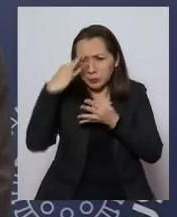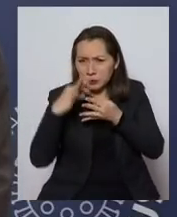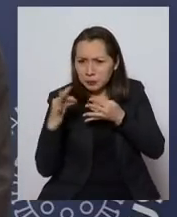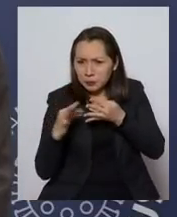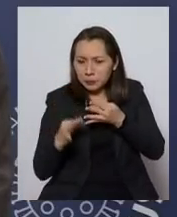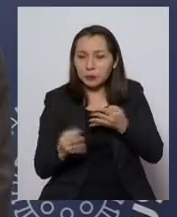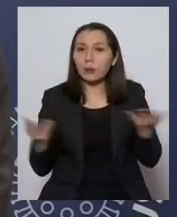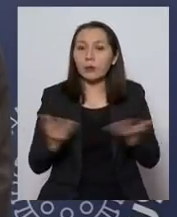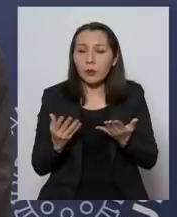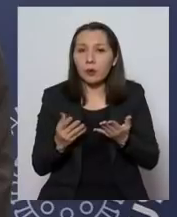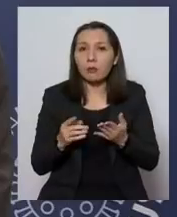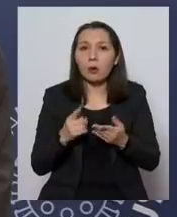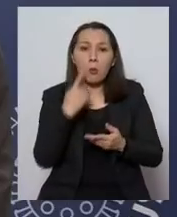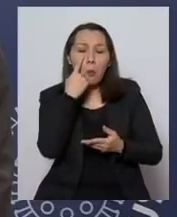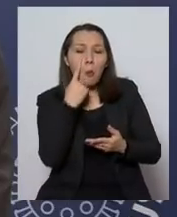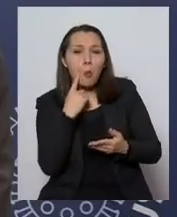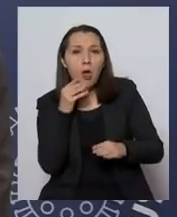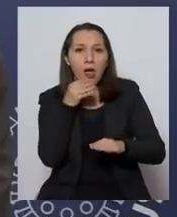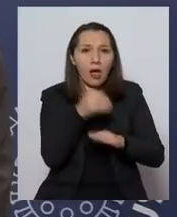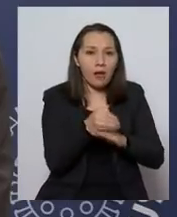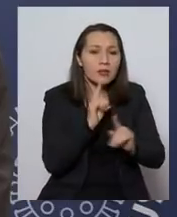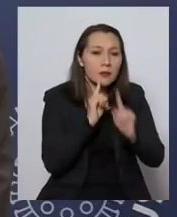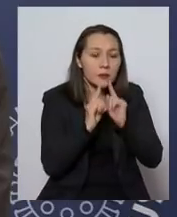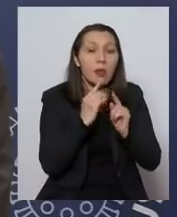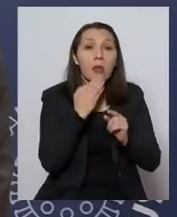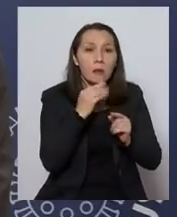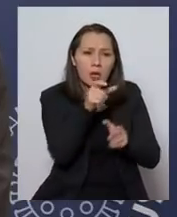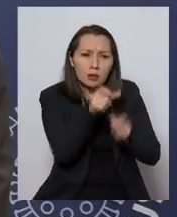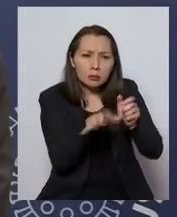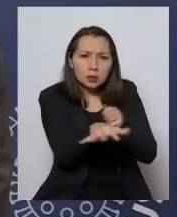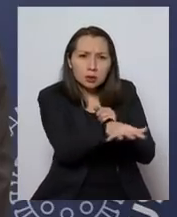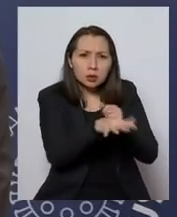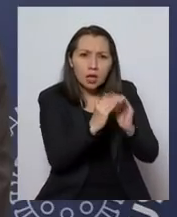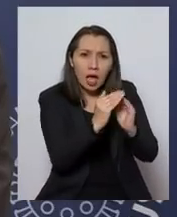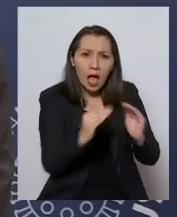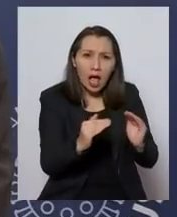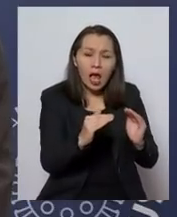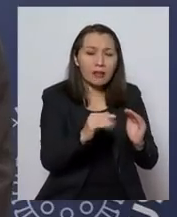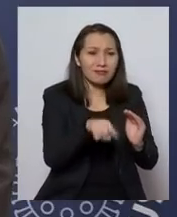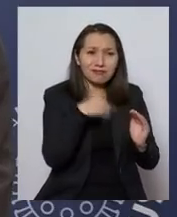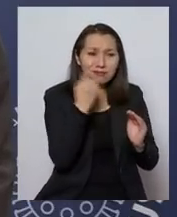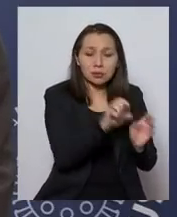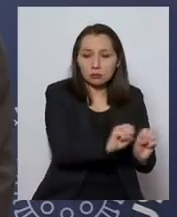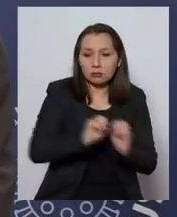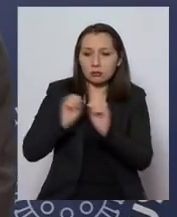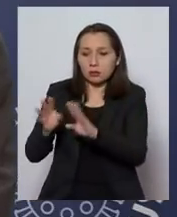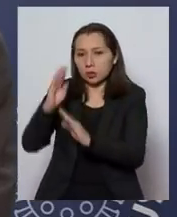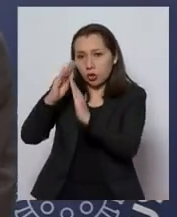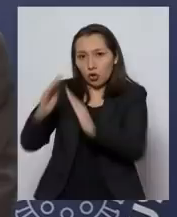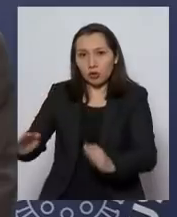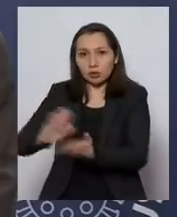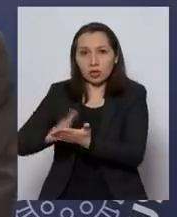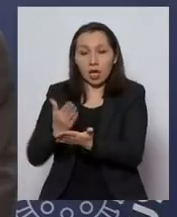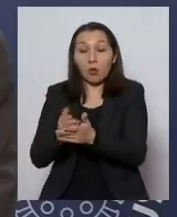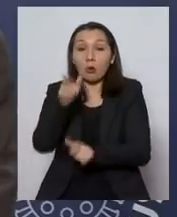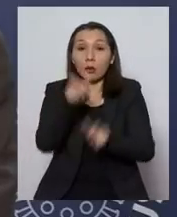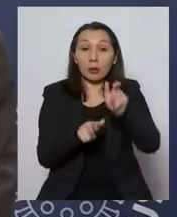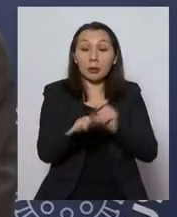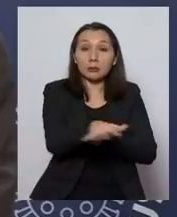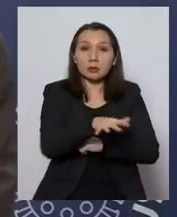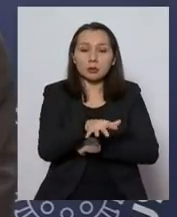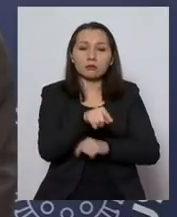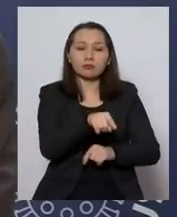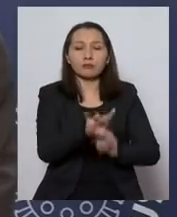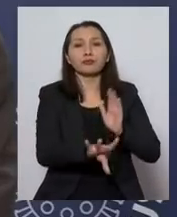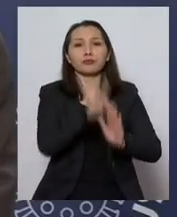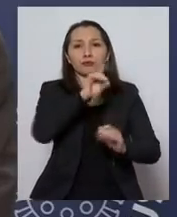específicas de testear y aislar en residencias sanitarias a personas que son